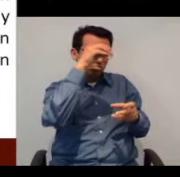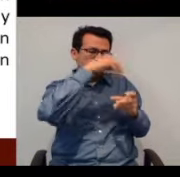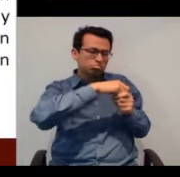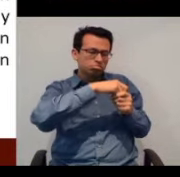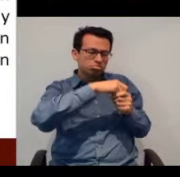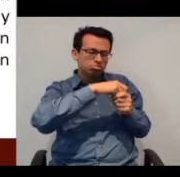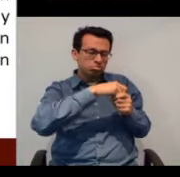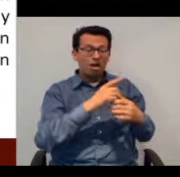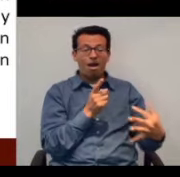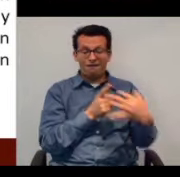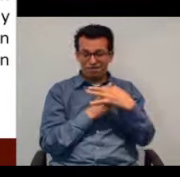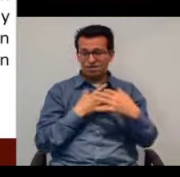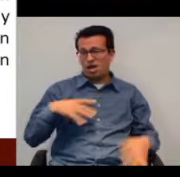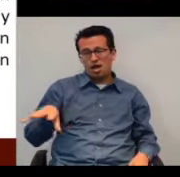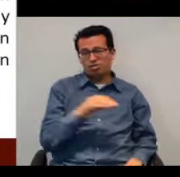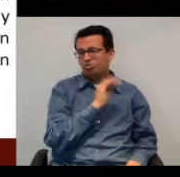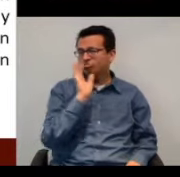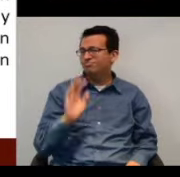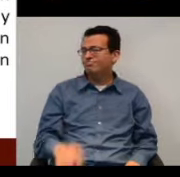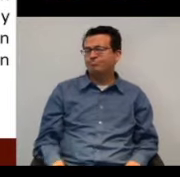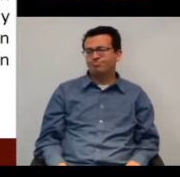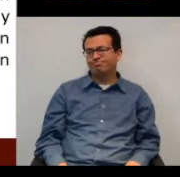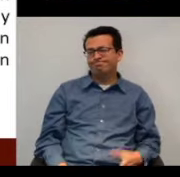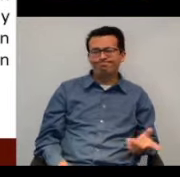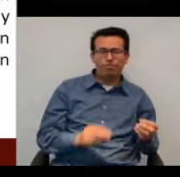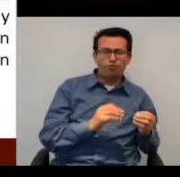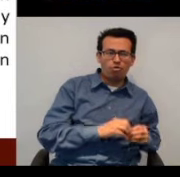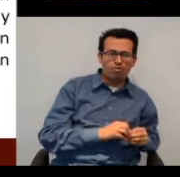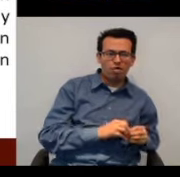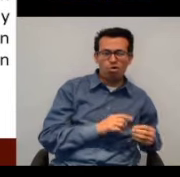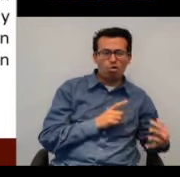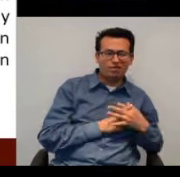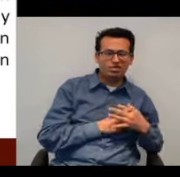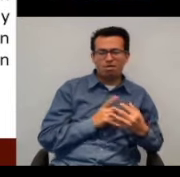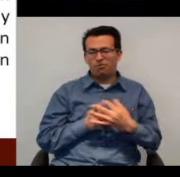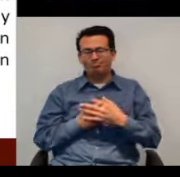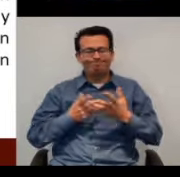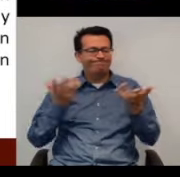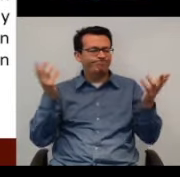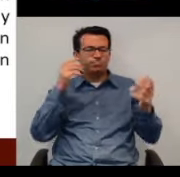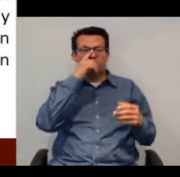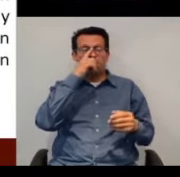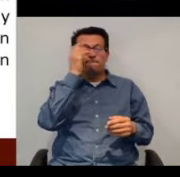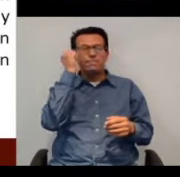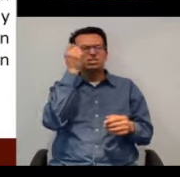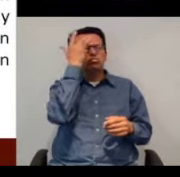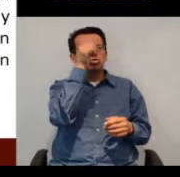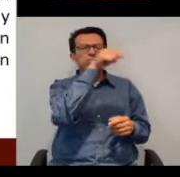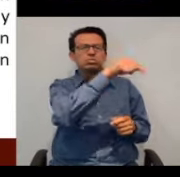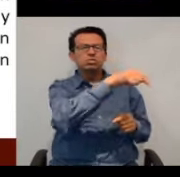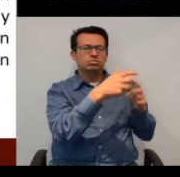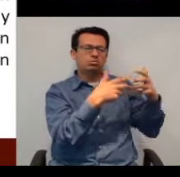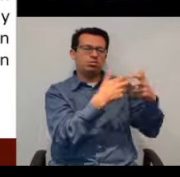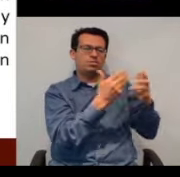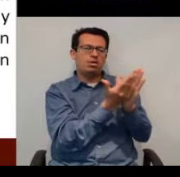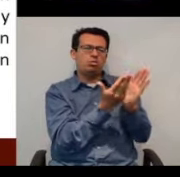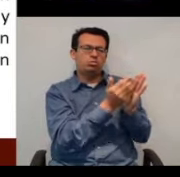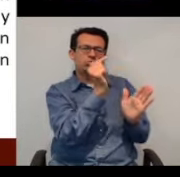nos afecta a todos de una manera u otra. Y nos afecta aún más si se trata del sistema educativo. En ese